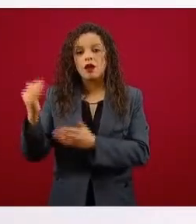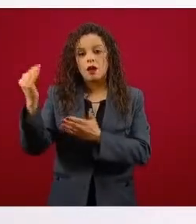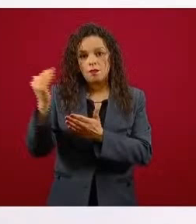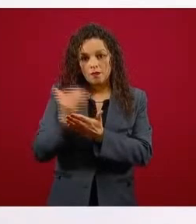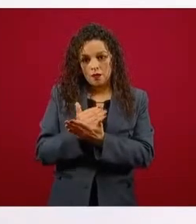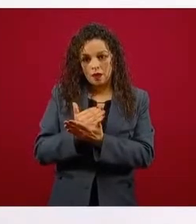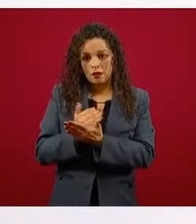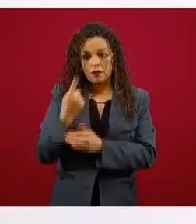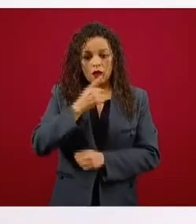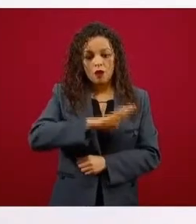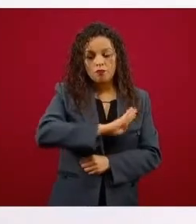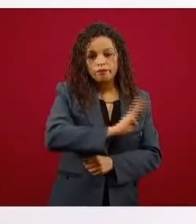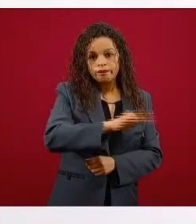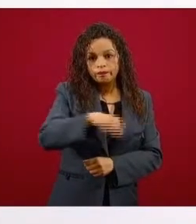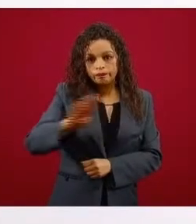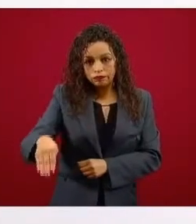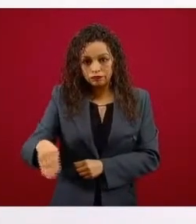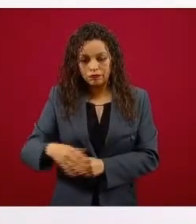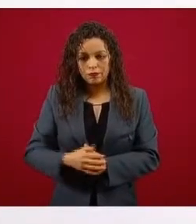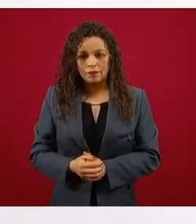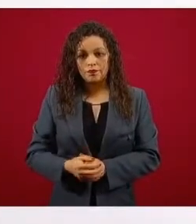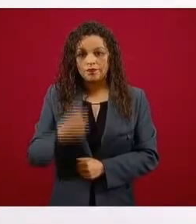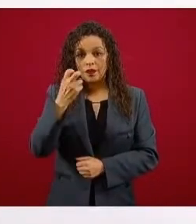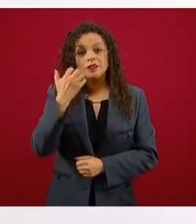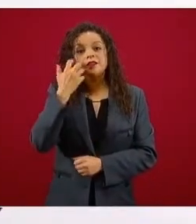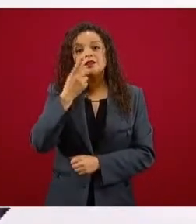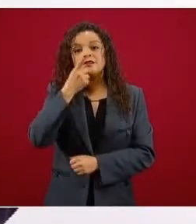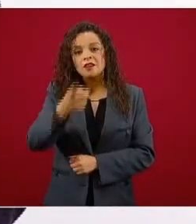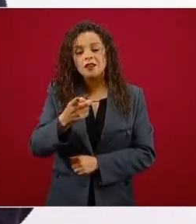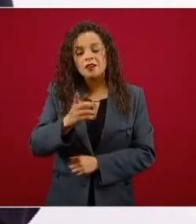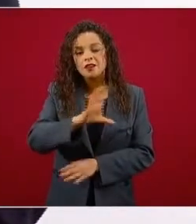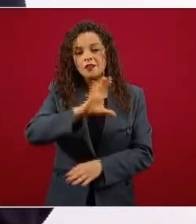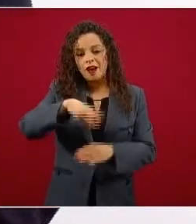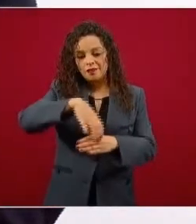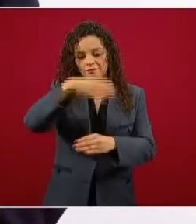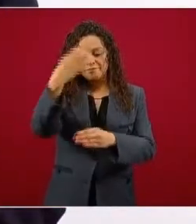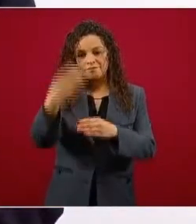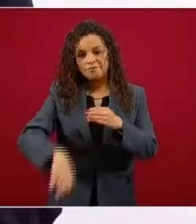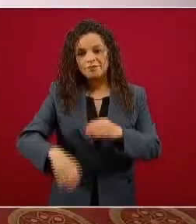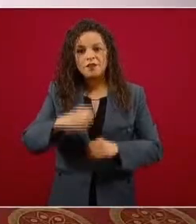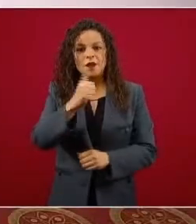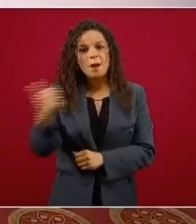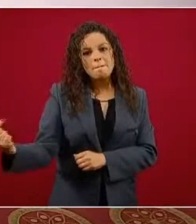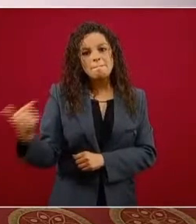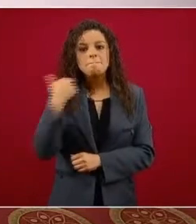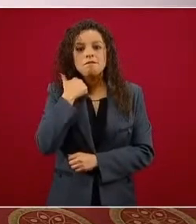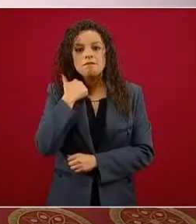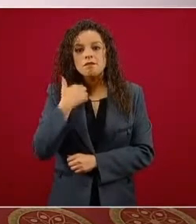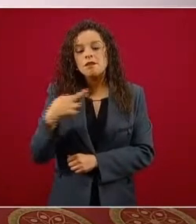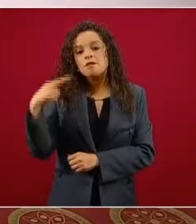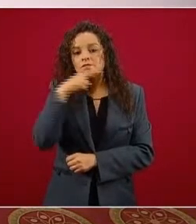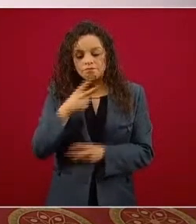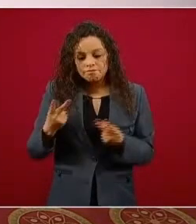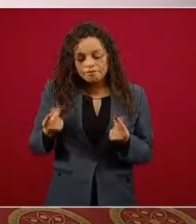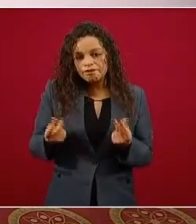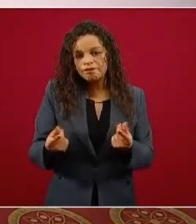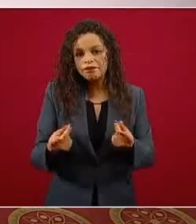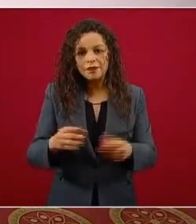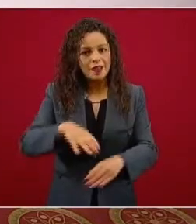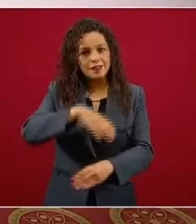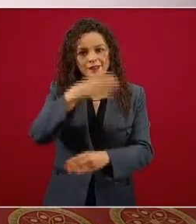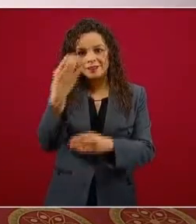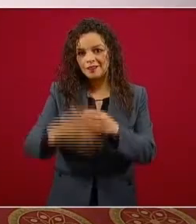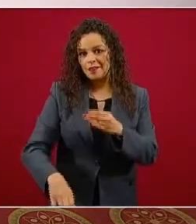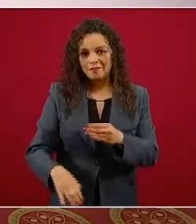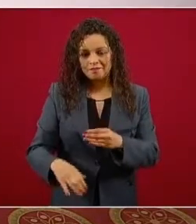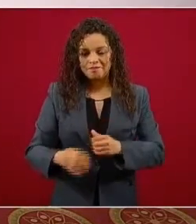acabó el remátalos, el mátalos en caliente, y la orden de que